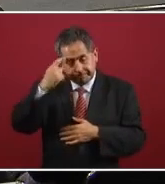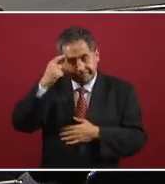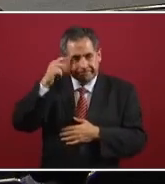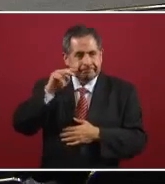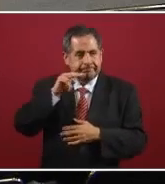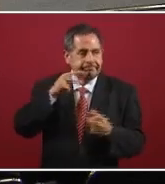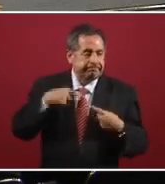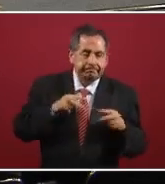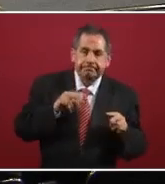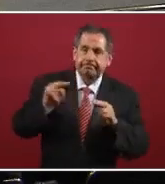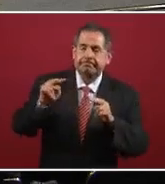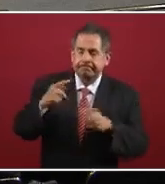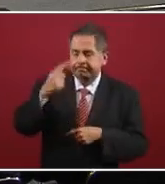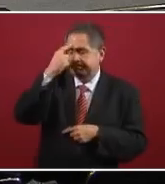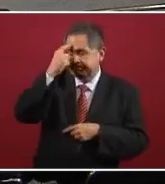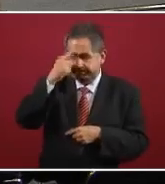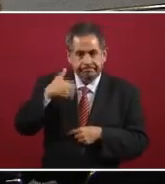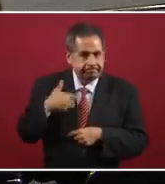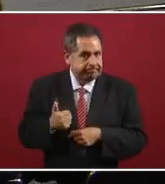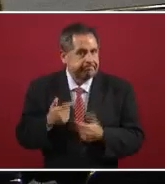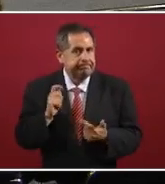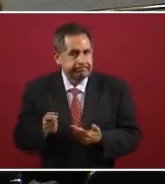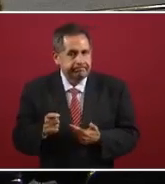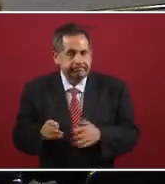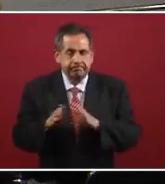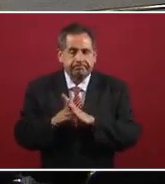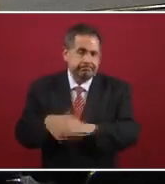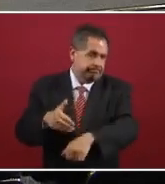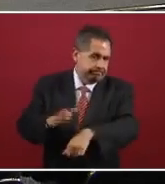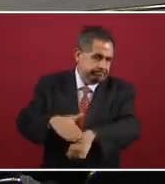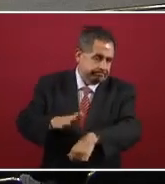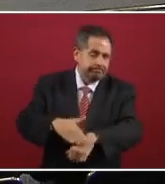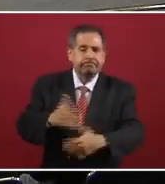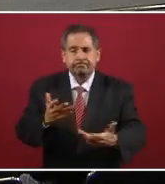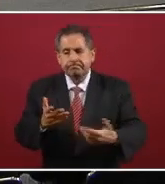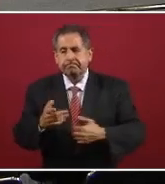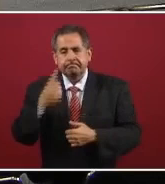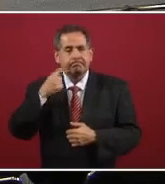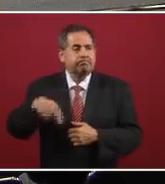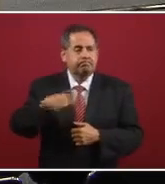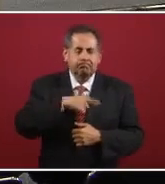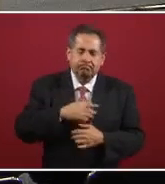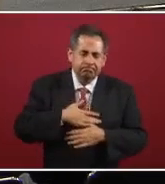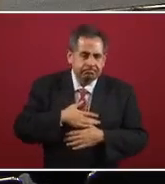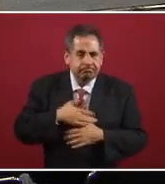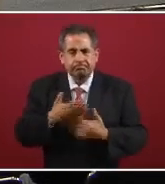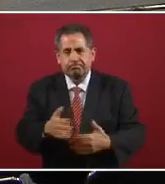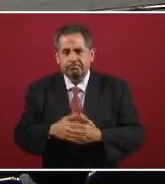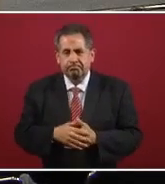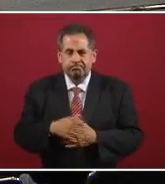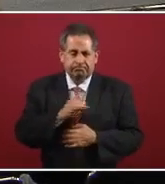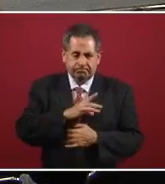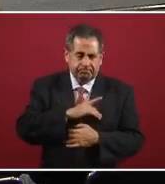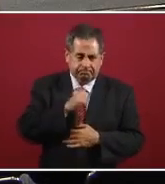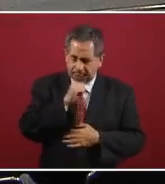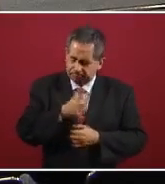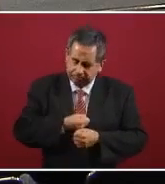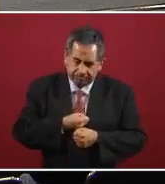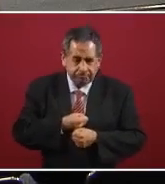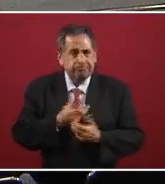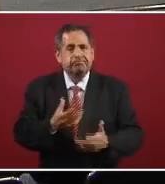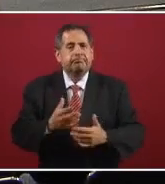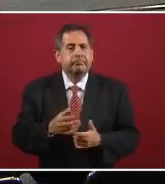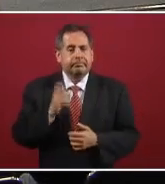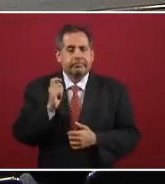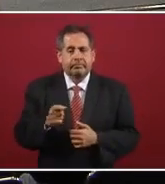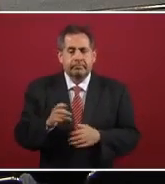visibilización de esta situación, es un llamado a salir, a romper el miedo y un poco